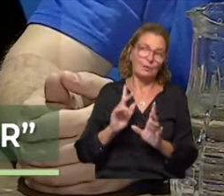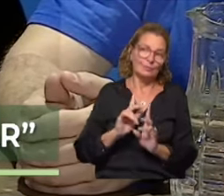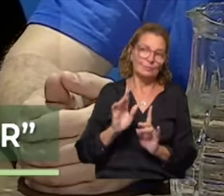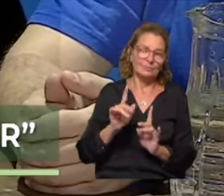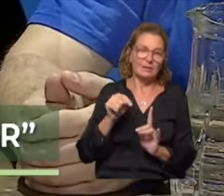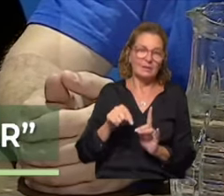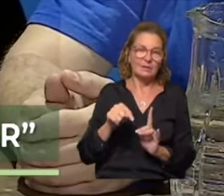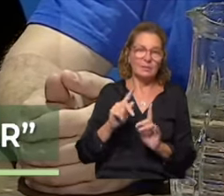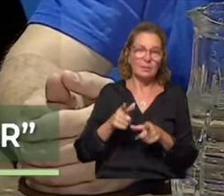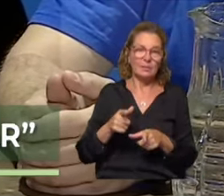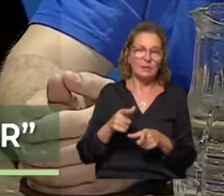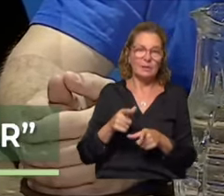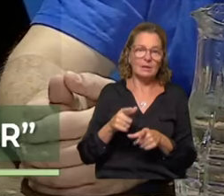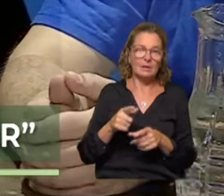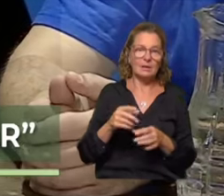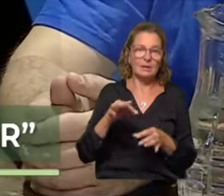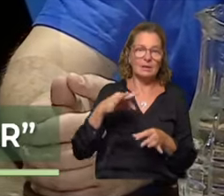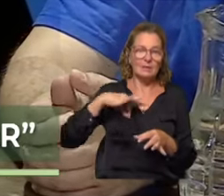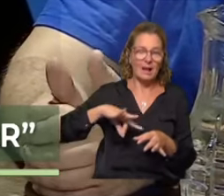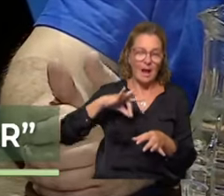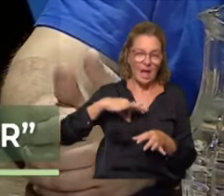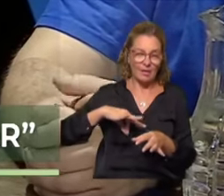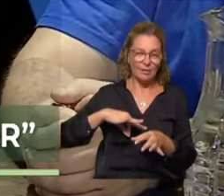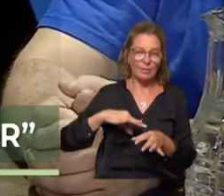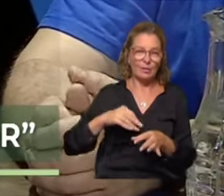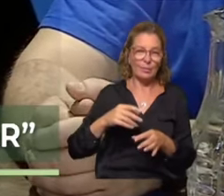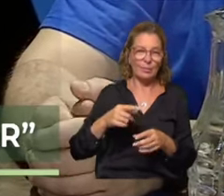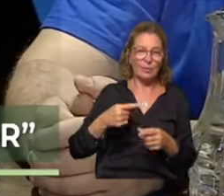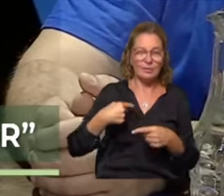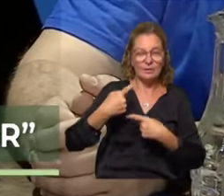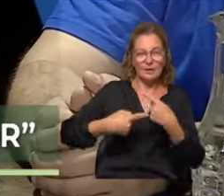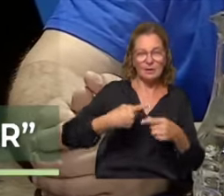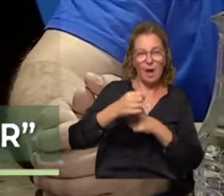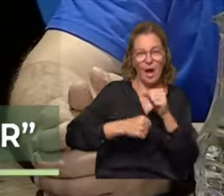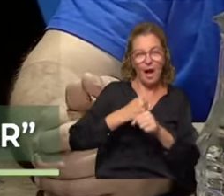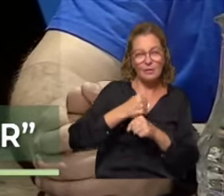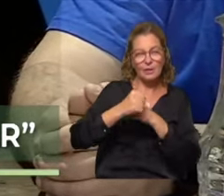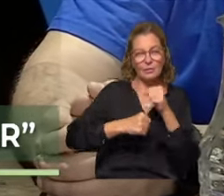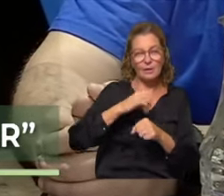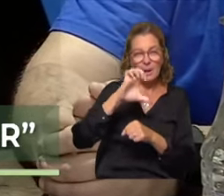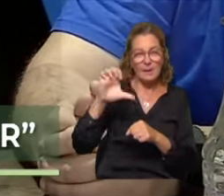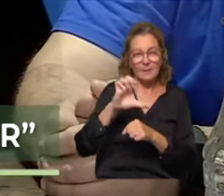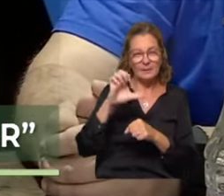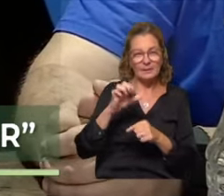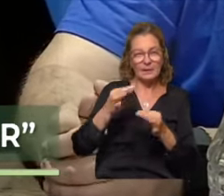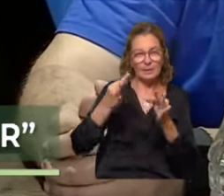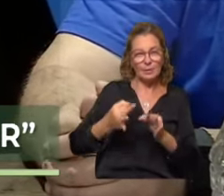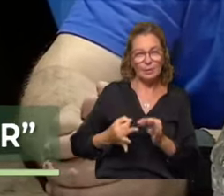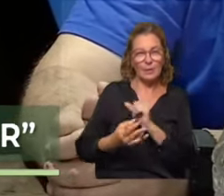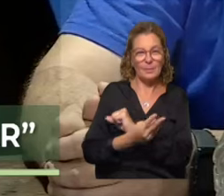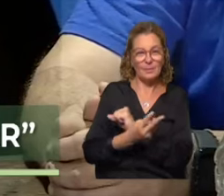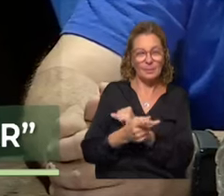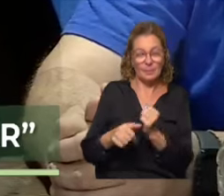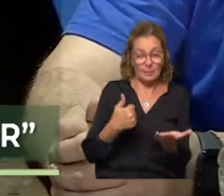esto, inclusive a nivel de los consejos de salario, en la relación que llevamos adelante hace años con las empresas de seguridad privada, debemos poner esto